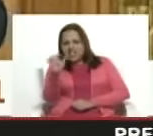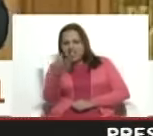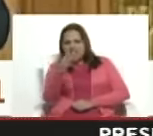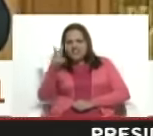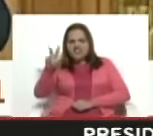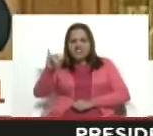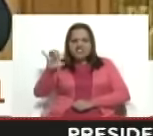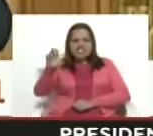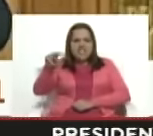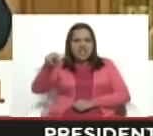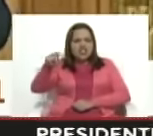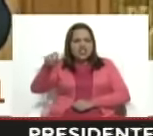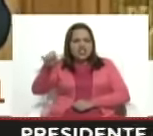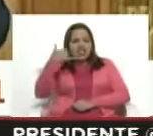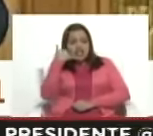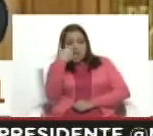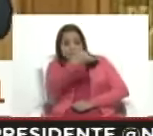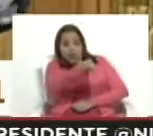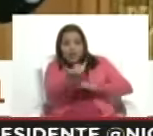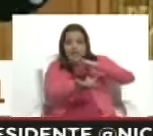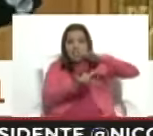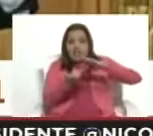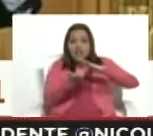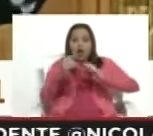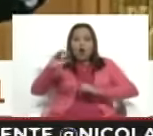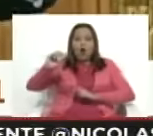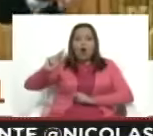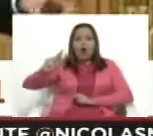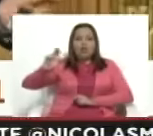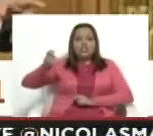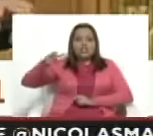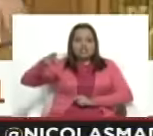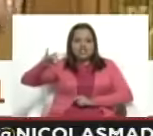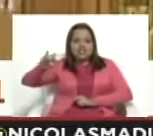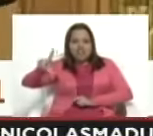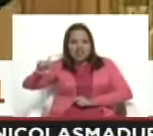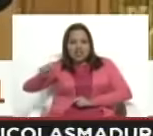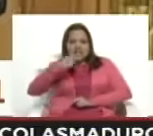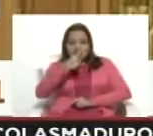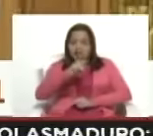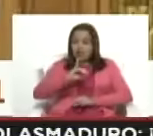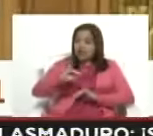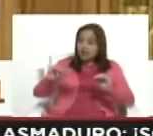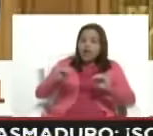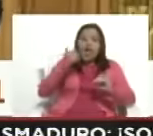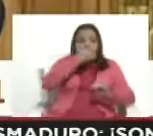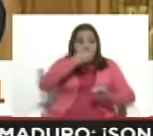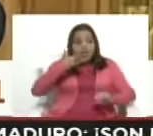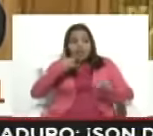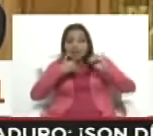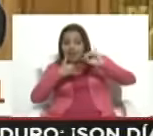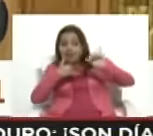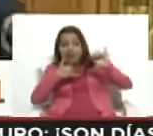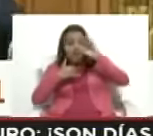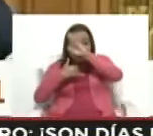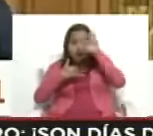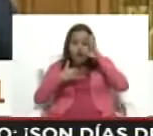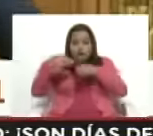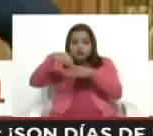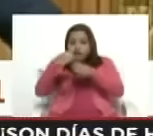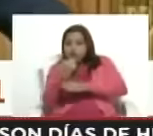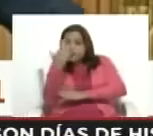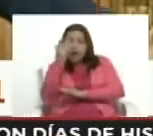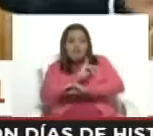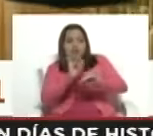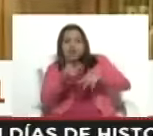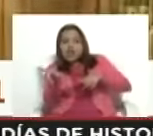Orchila. Y José Vicente habló con el comandante y le dijo, ya Diosdado está en el palacio y ya ordenó que te vinieran a buscar. Lo dice el